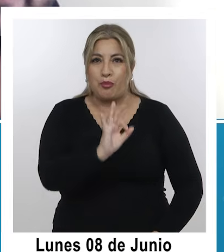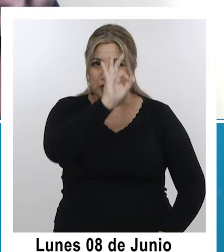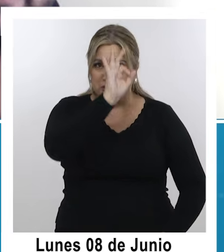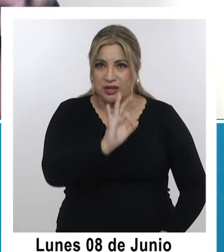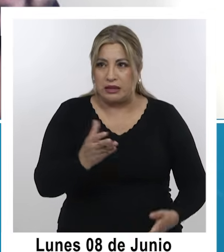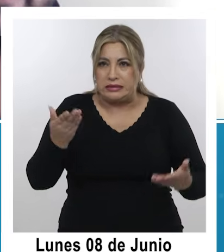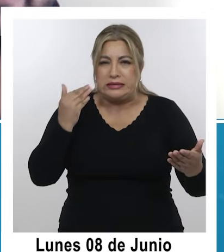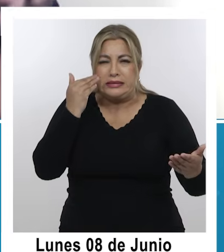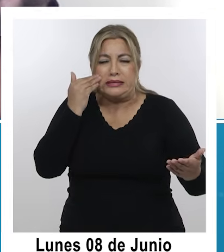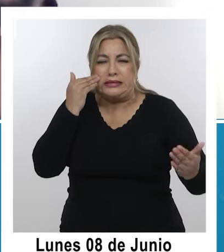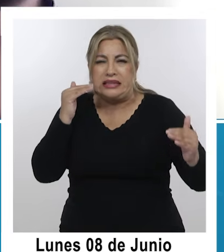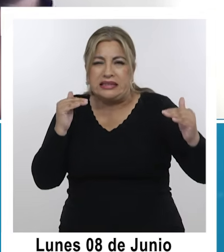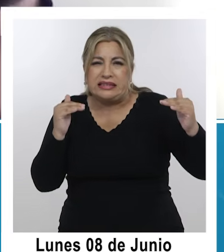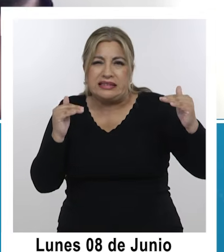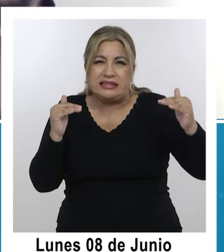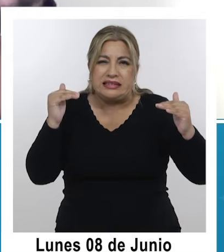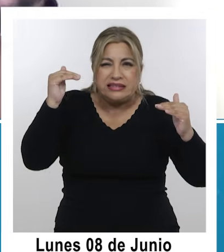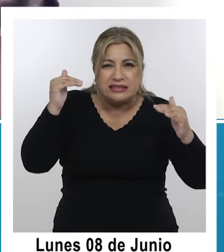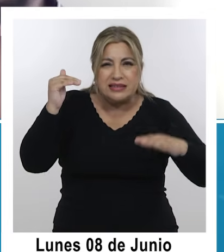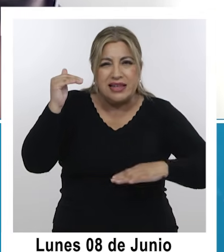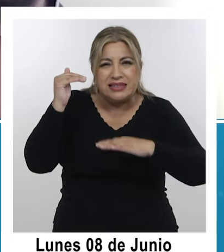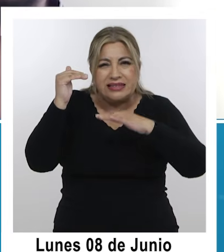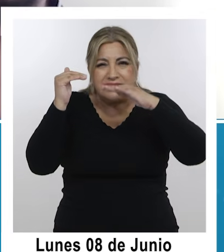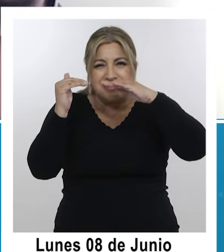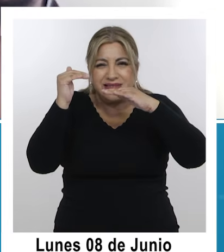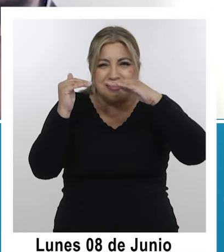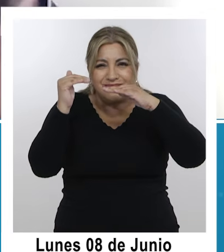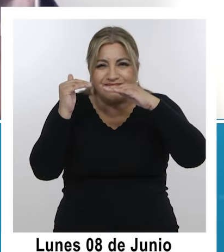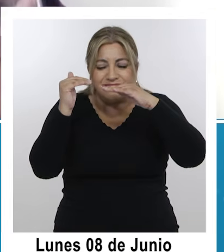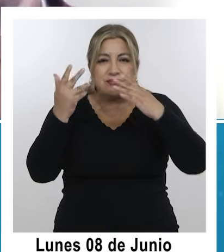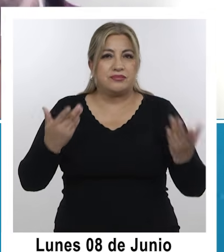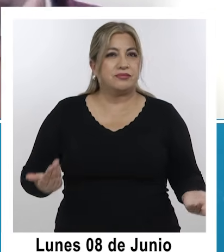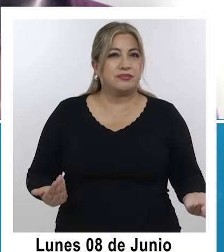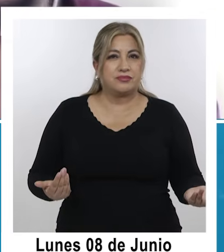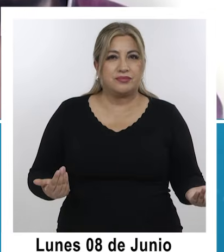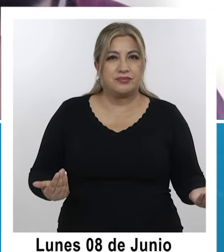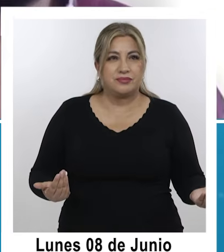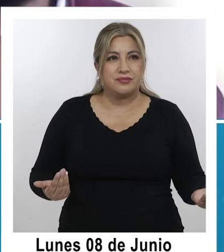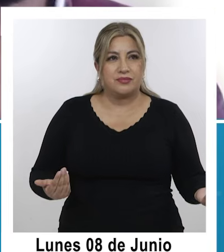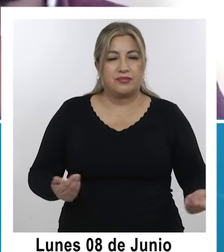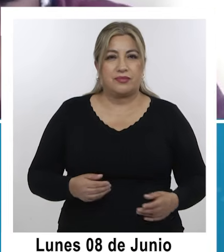49.94%. Como tú dices, la diferencia es ligera,